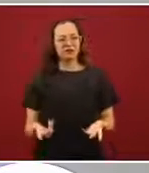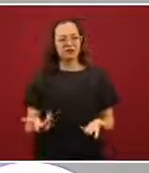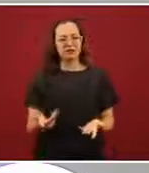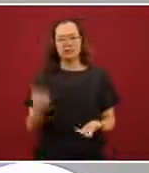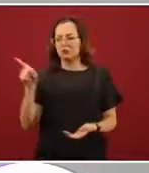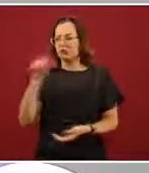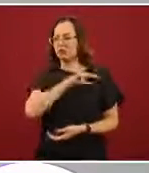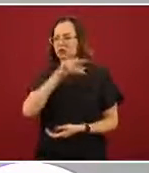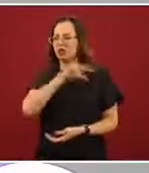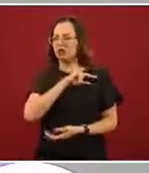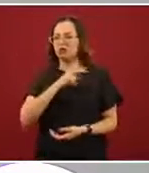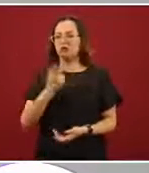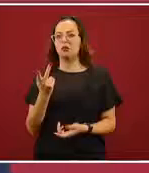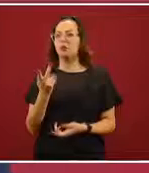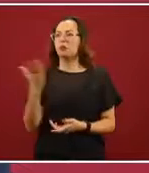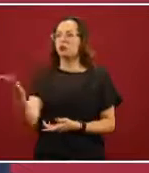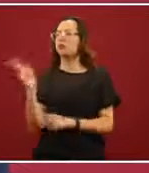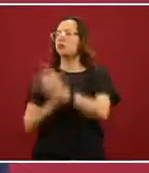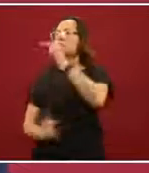deuda pública.